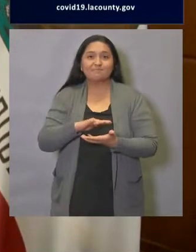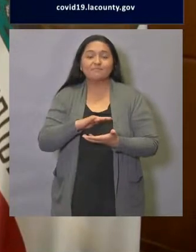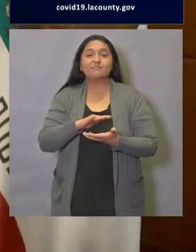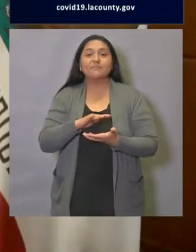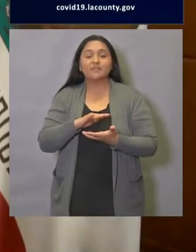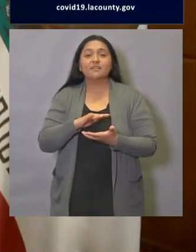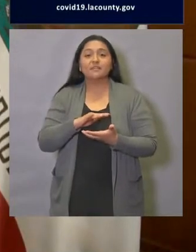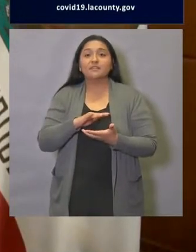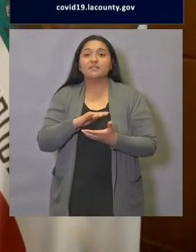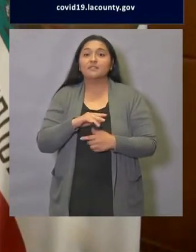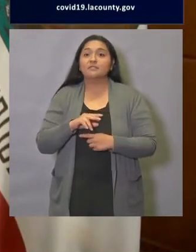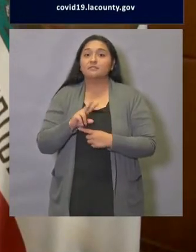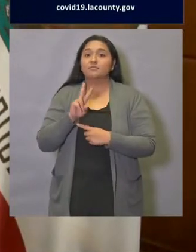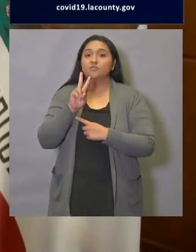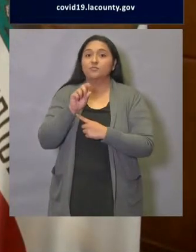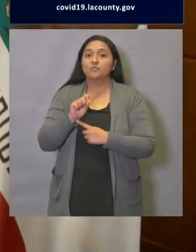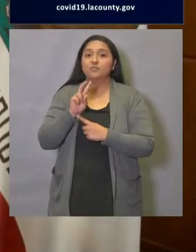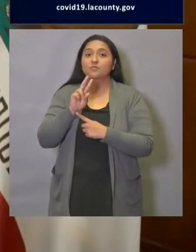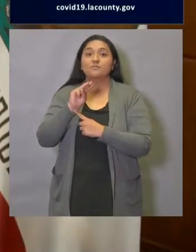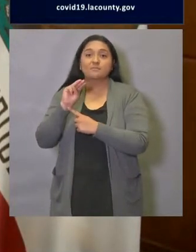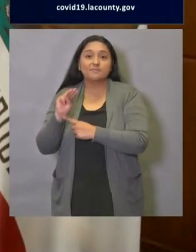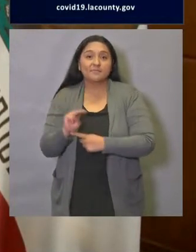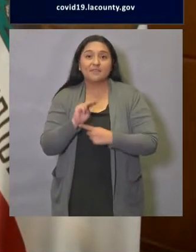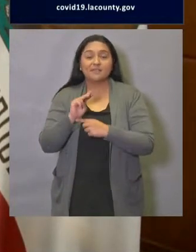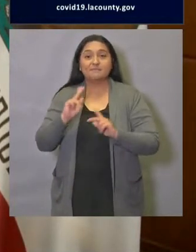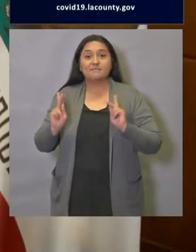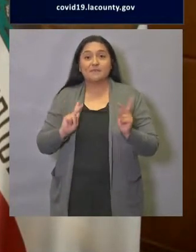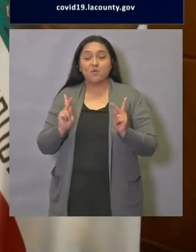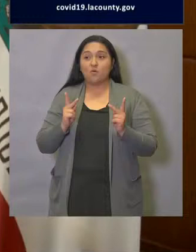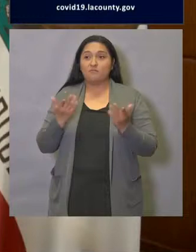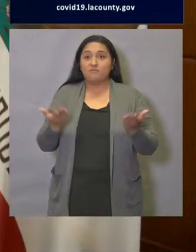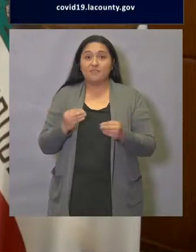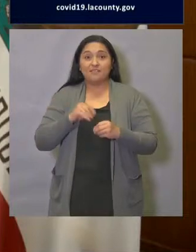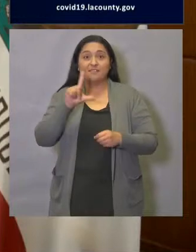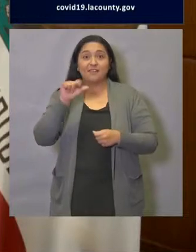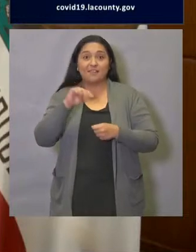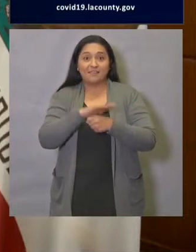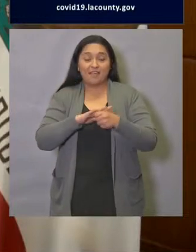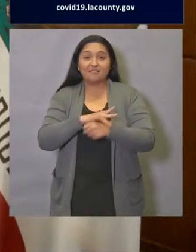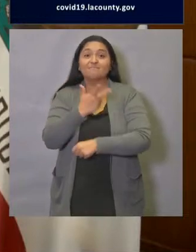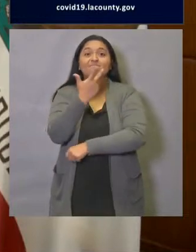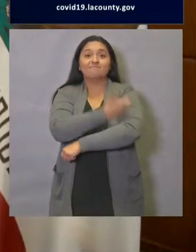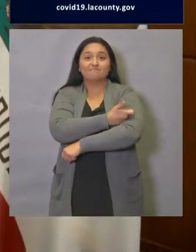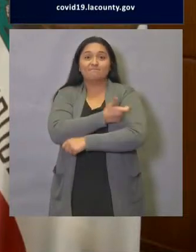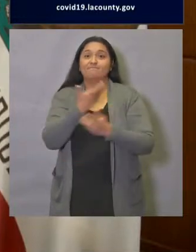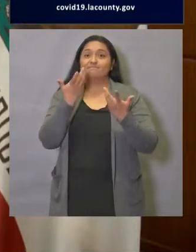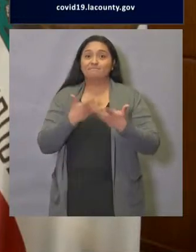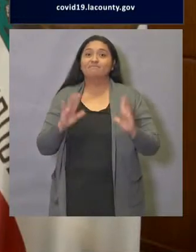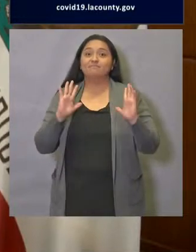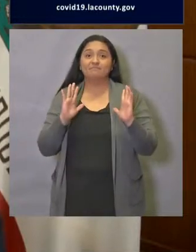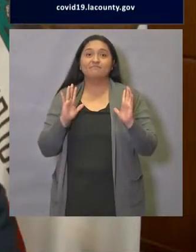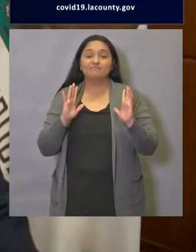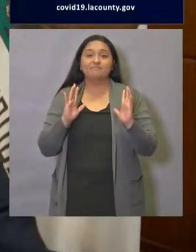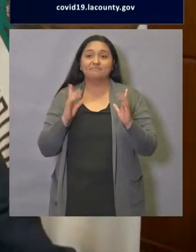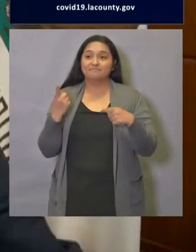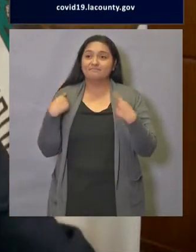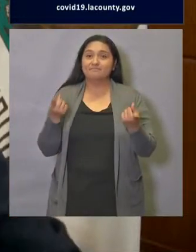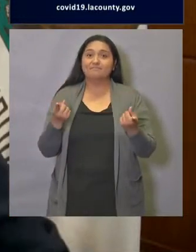en más de 2.2 millones de personas en el condado vacunadas hasta